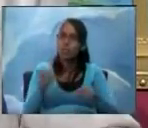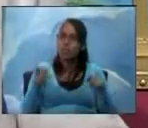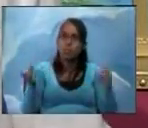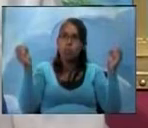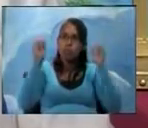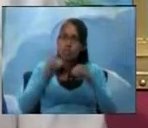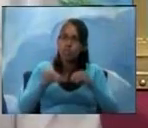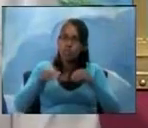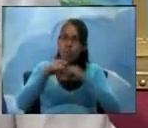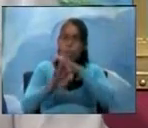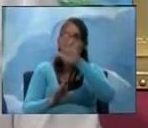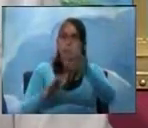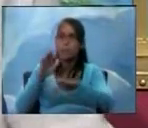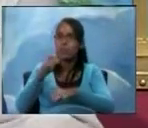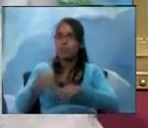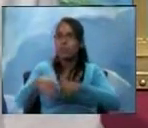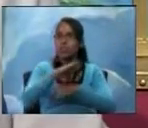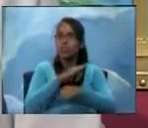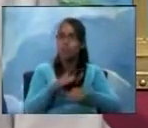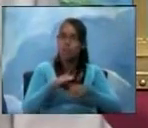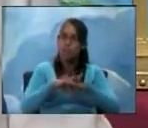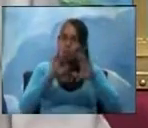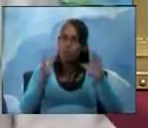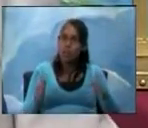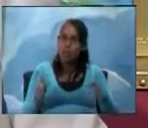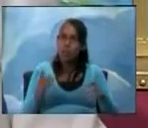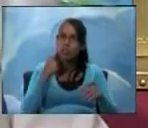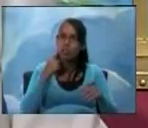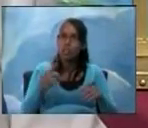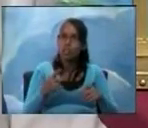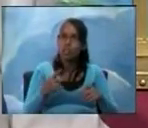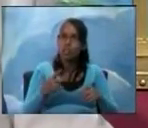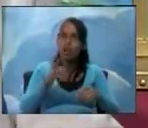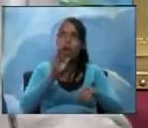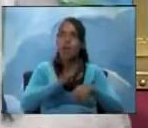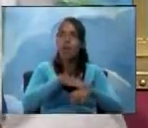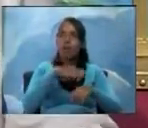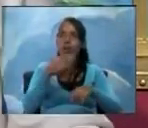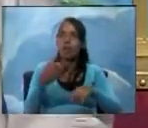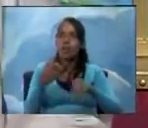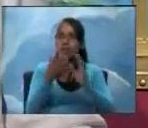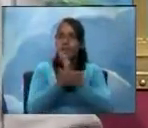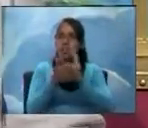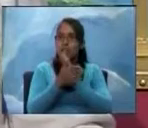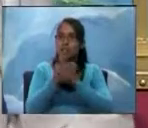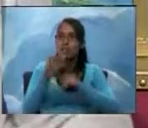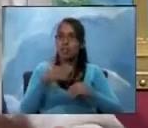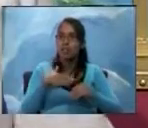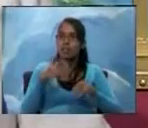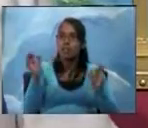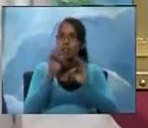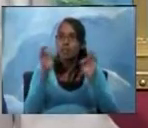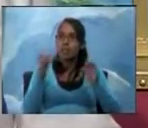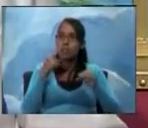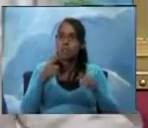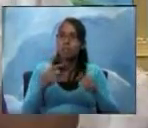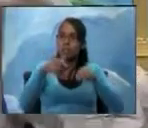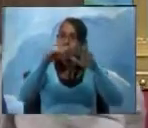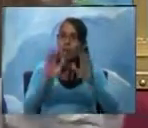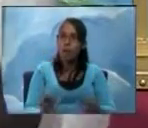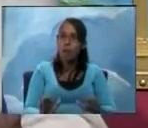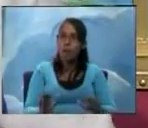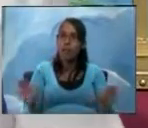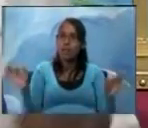los pies sobre los bancos? Entonces él le contestó y le dijo, no, lo que pasa es que a mí nadie me ha dicho que los baje.